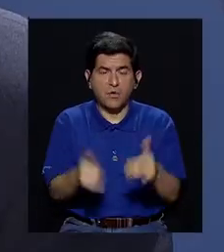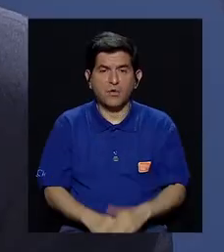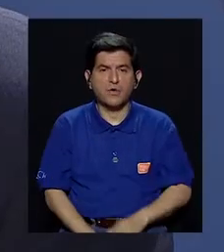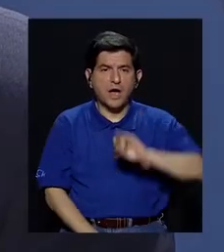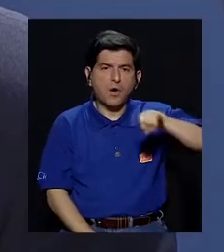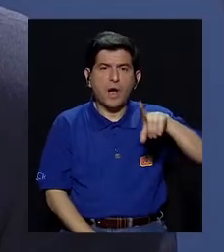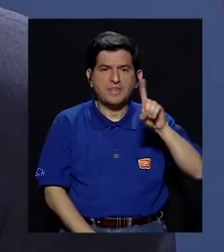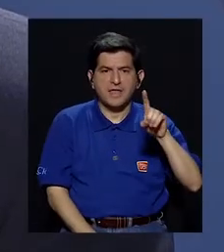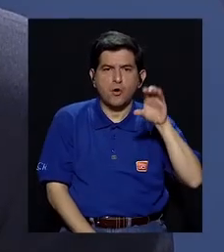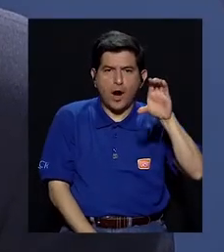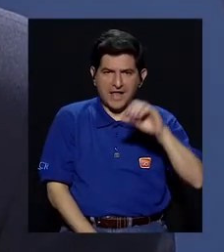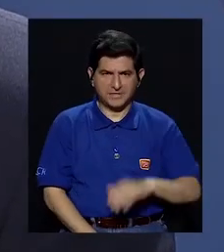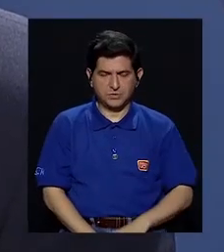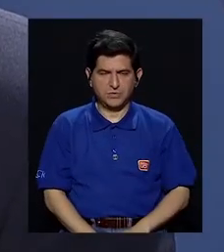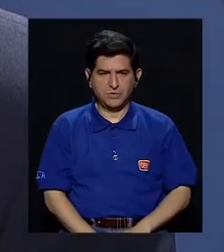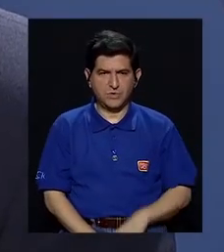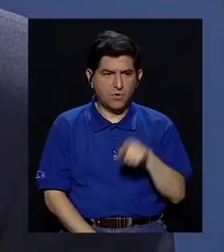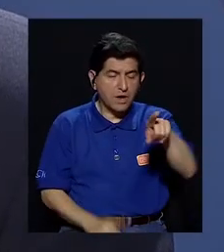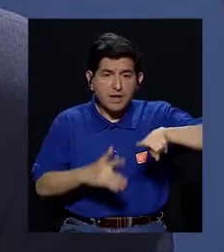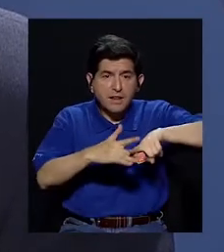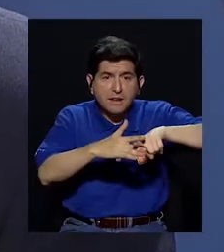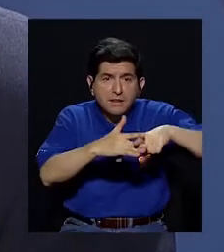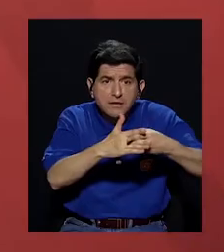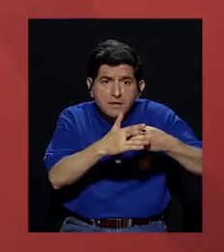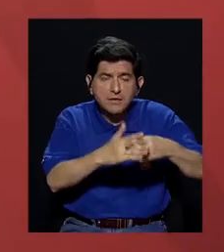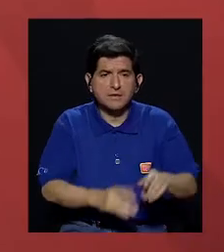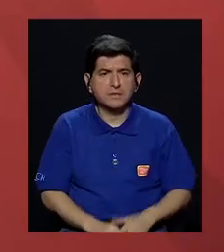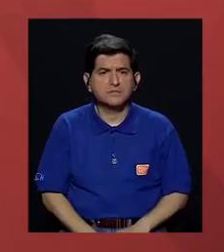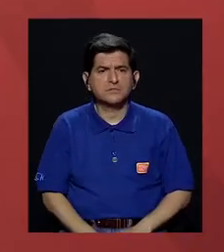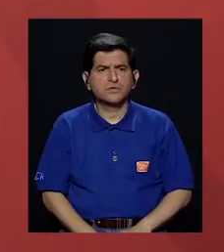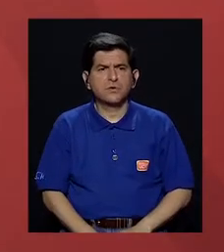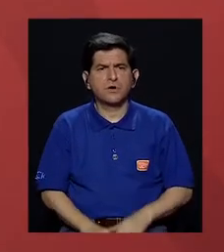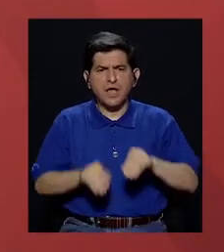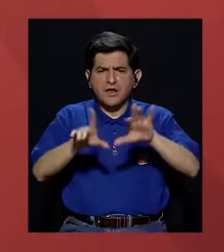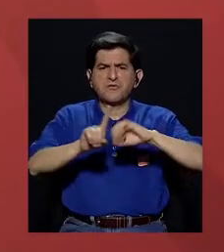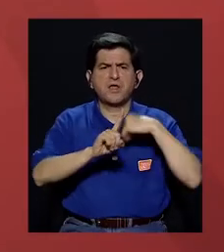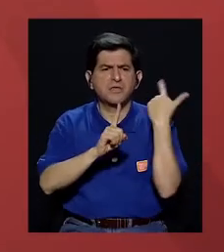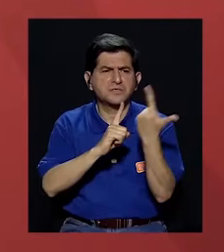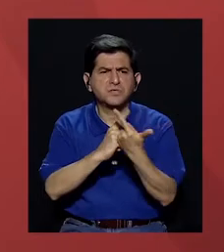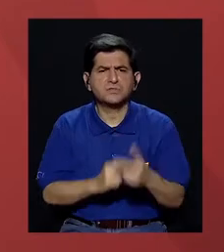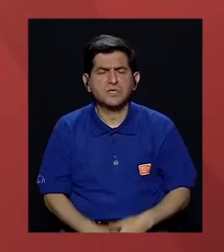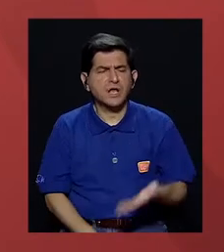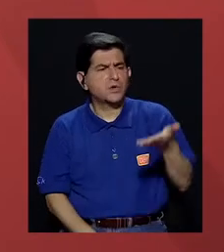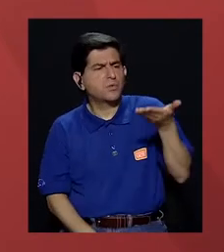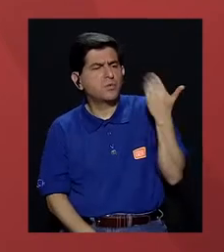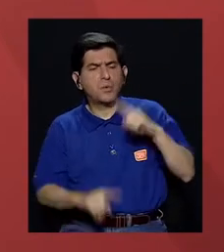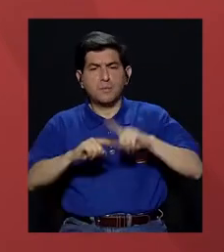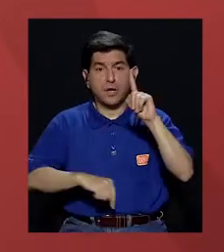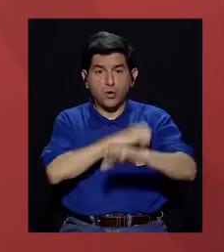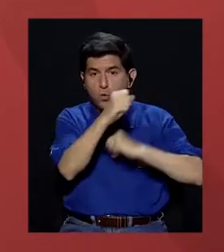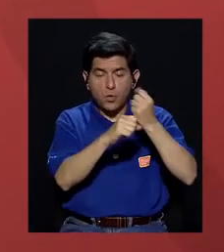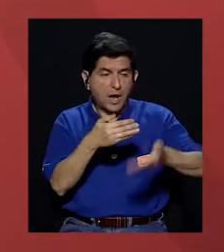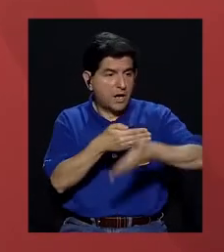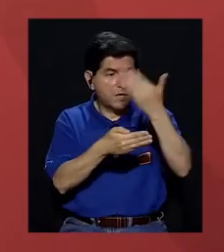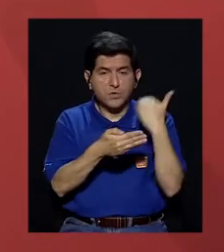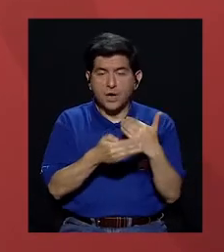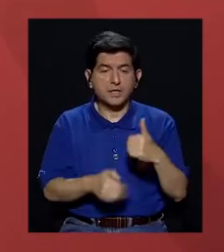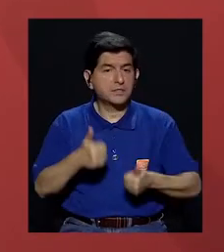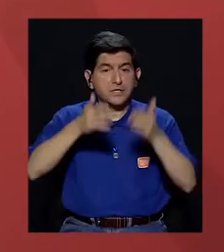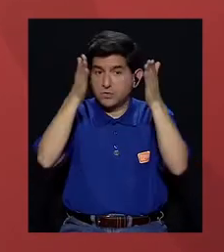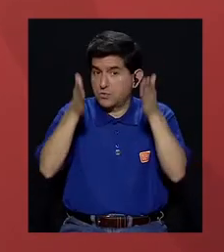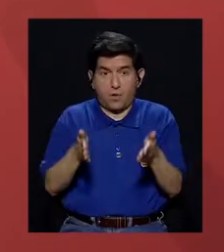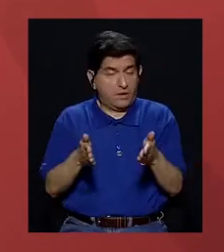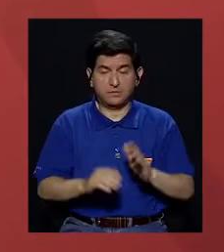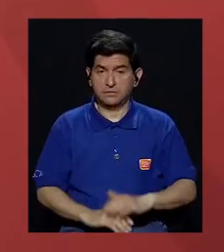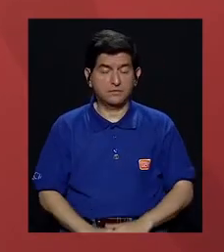momento es el juan diego castro cuando el castro inició en redes sociales hace bastante tiempo pero hace un año no lo veíamos como